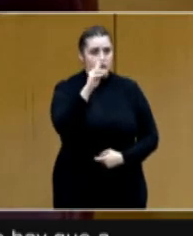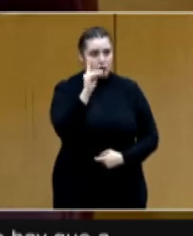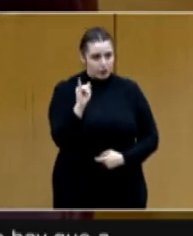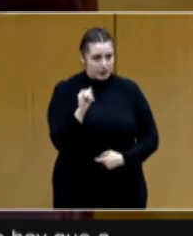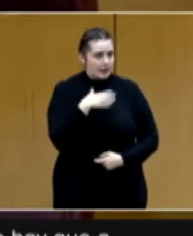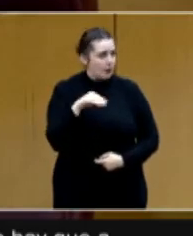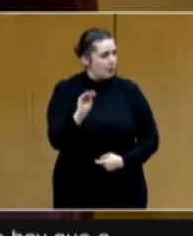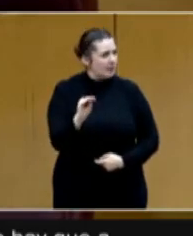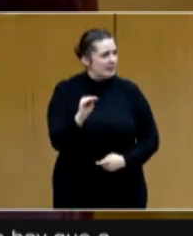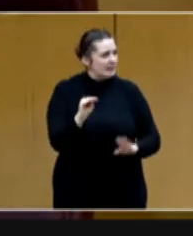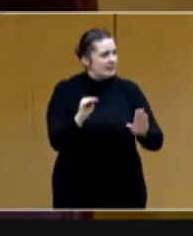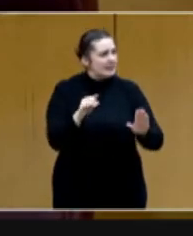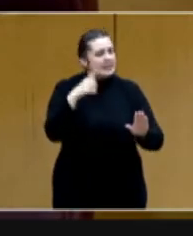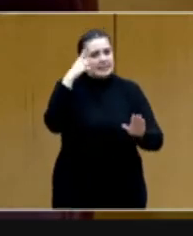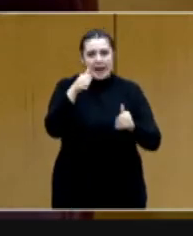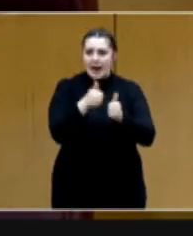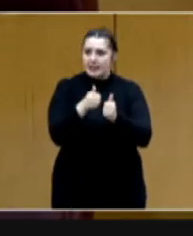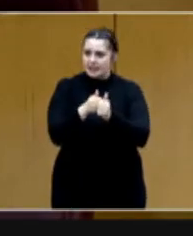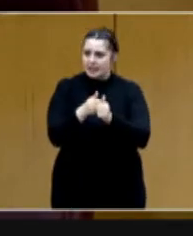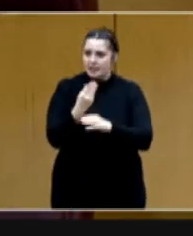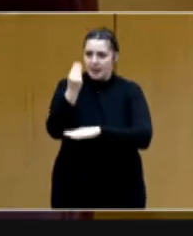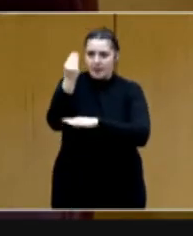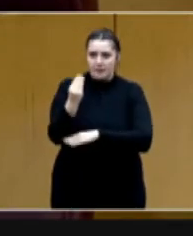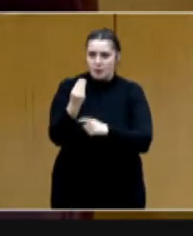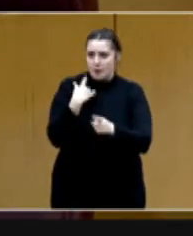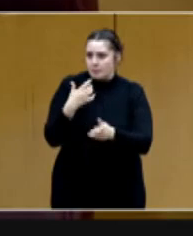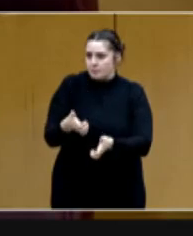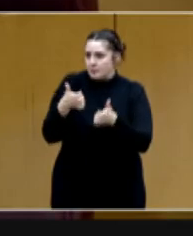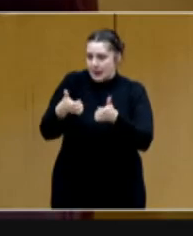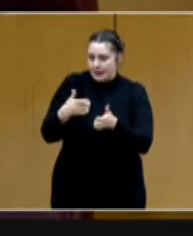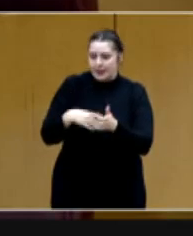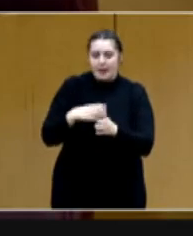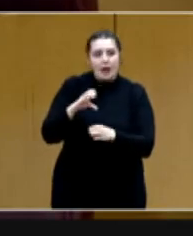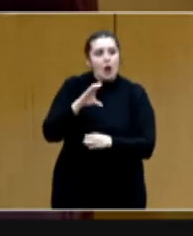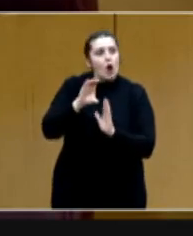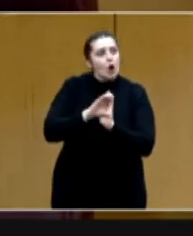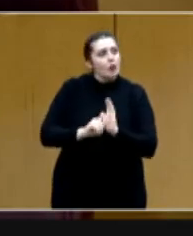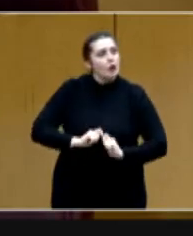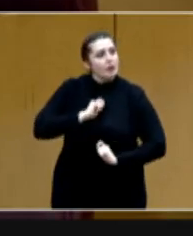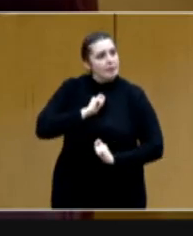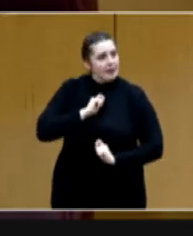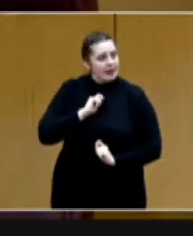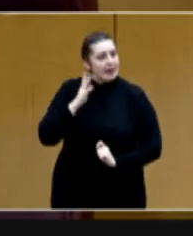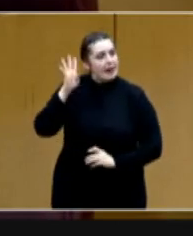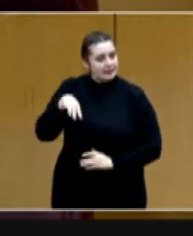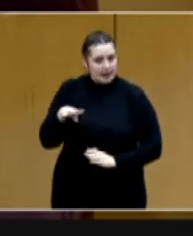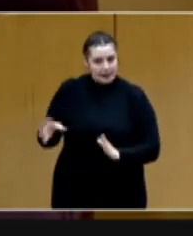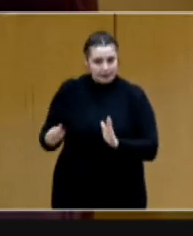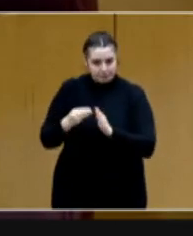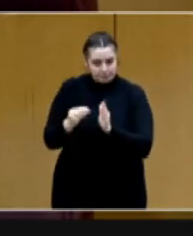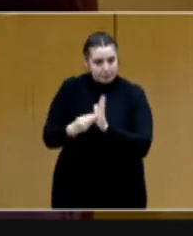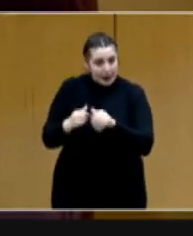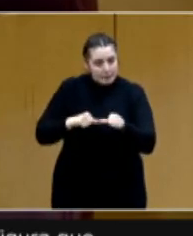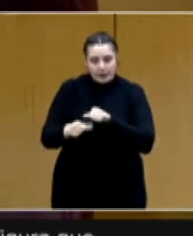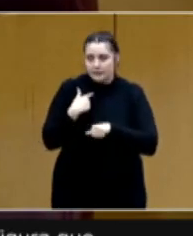ha quedado sé que la asistencia a mí es la figura que más me encanta del código civil Catalán desde el principio desde que se incorporó a él pero creo que la